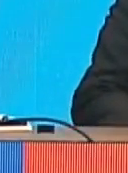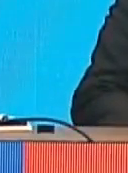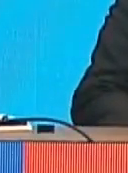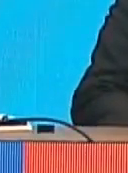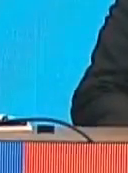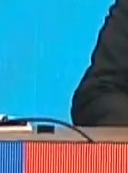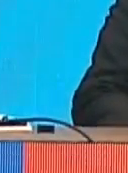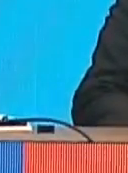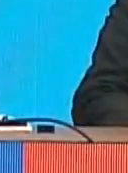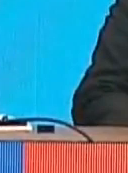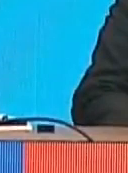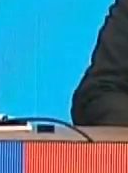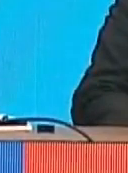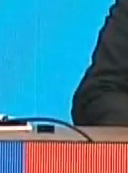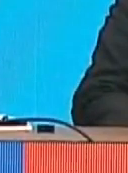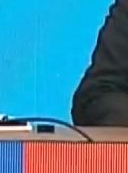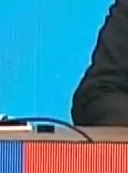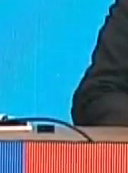toca por delante. Pichincha,